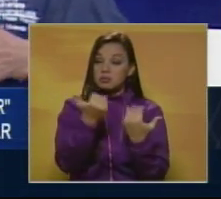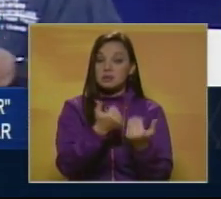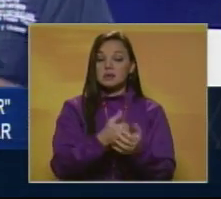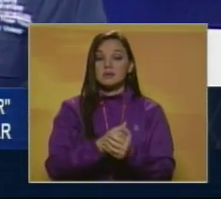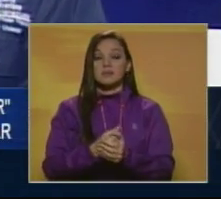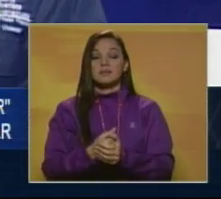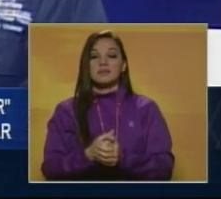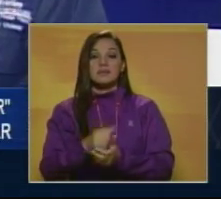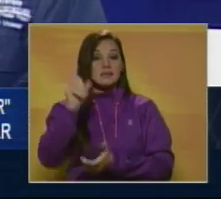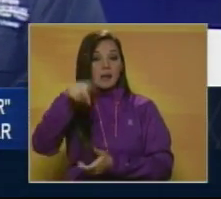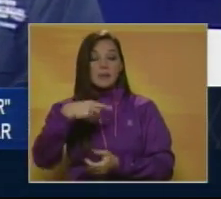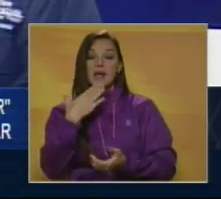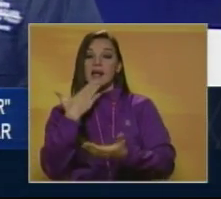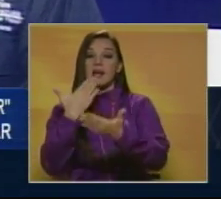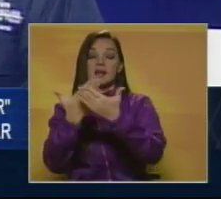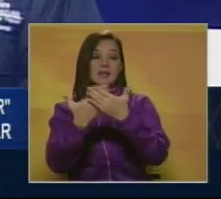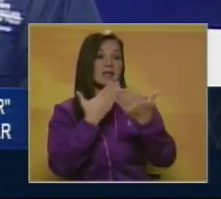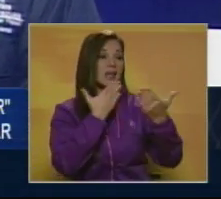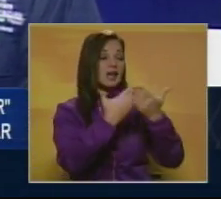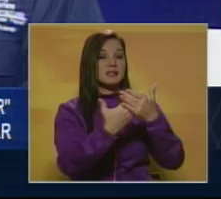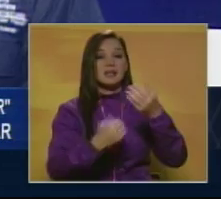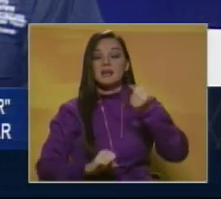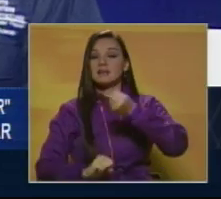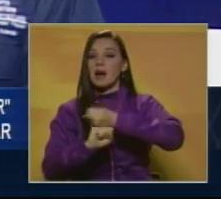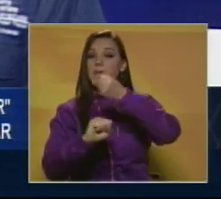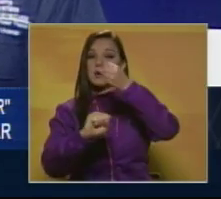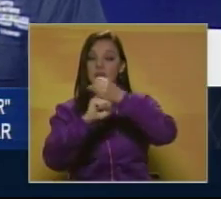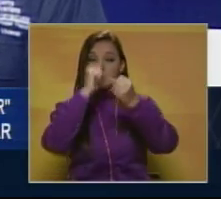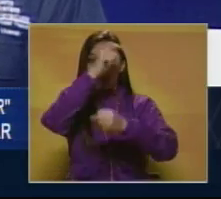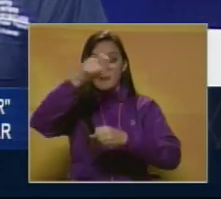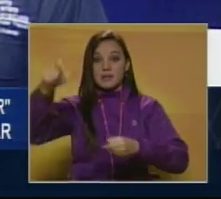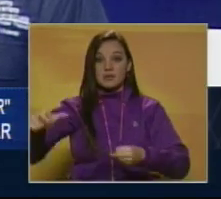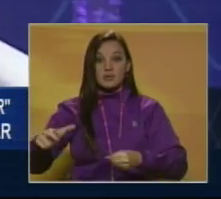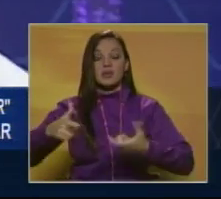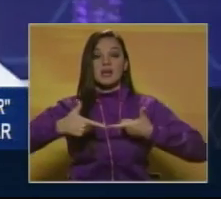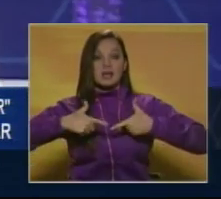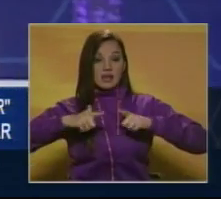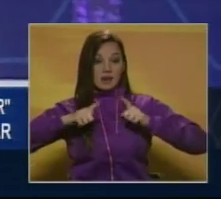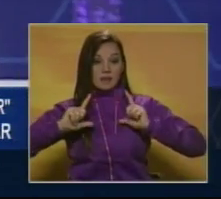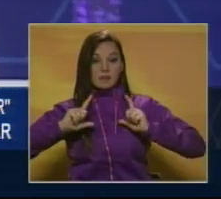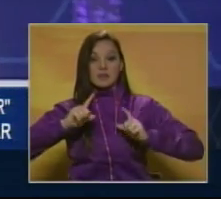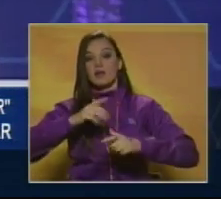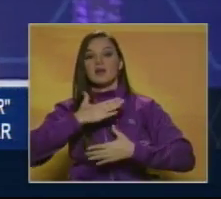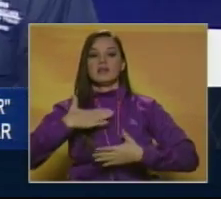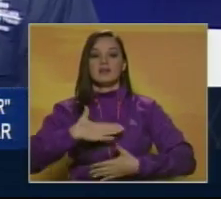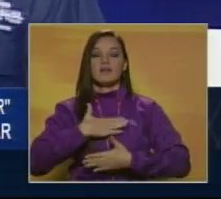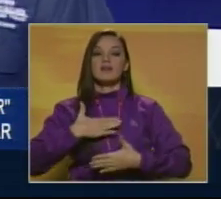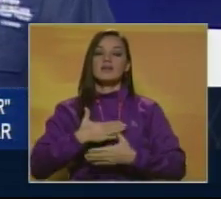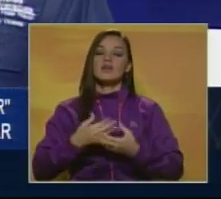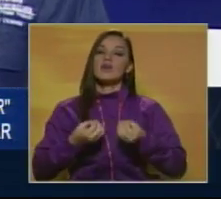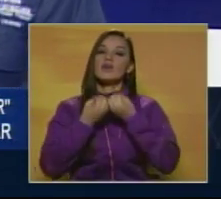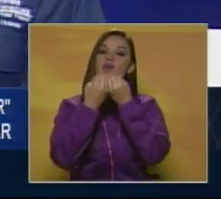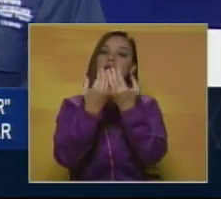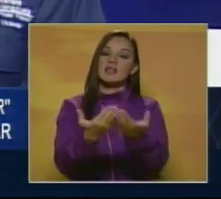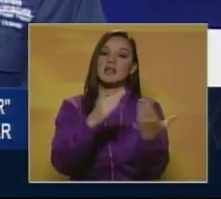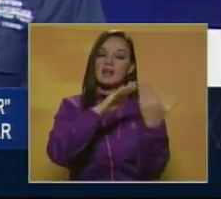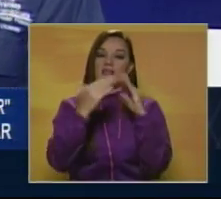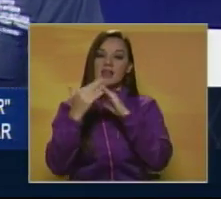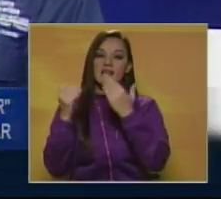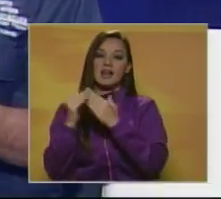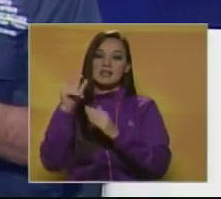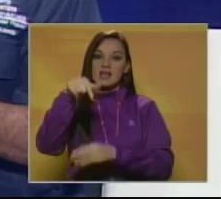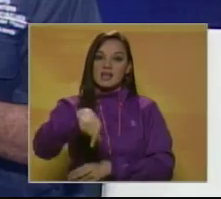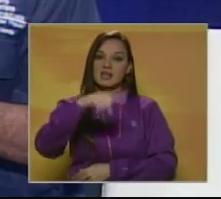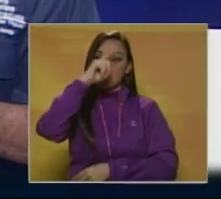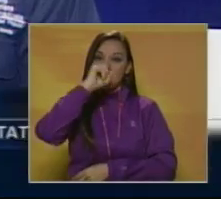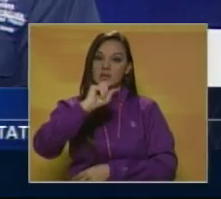el respaldo del Poder Popular en las labores de construcción, quienes han permitido cumplir satisfactoriamente con la entrega de viviendas durante este